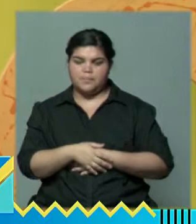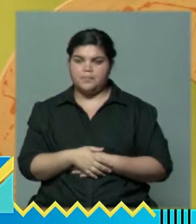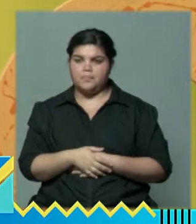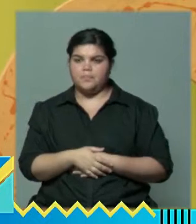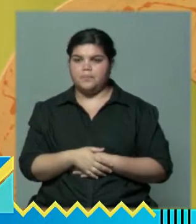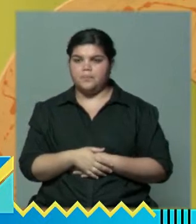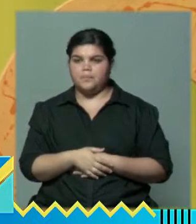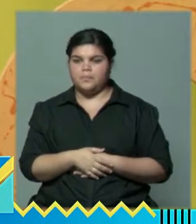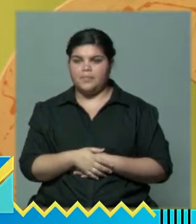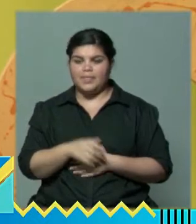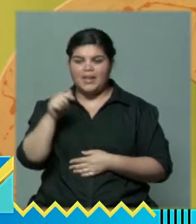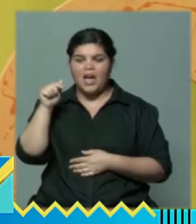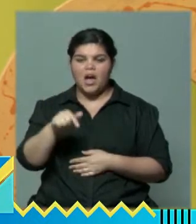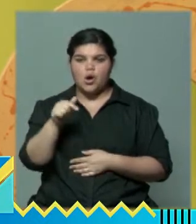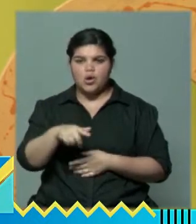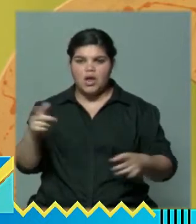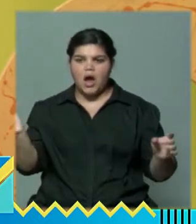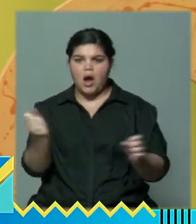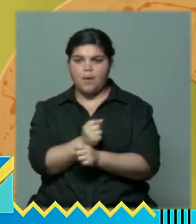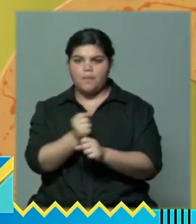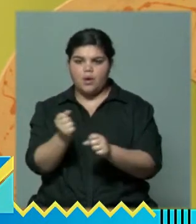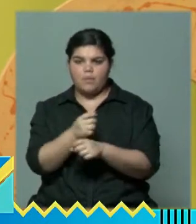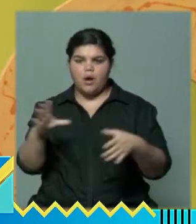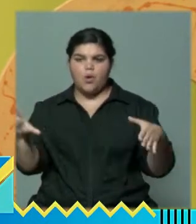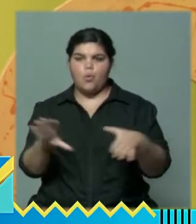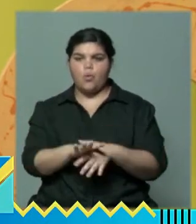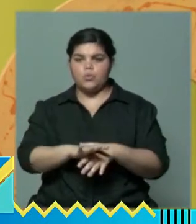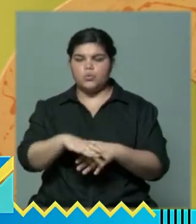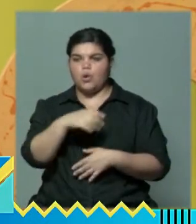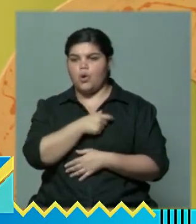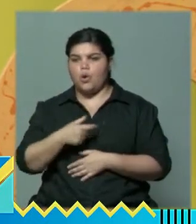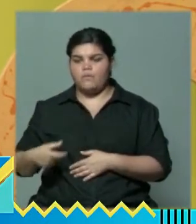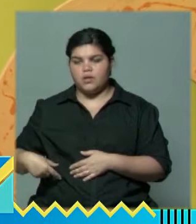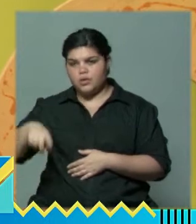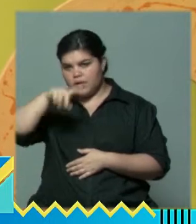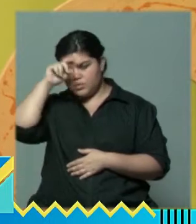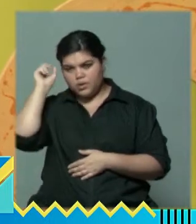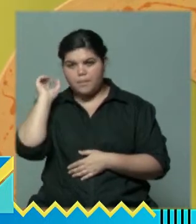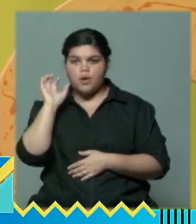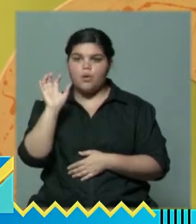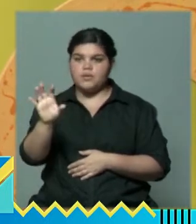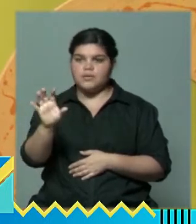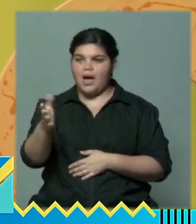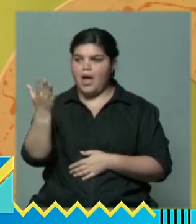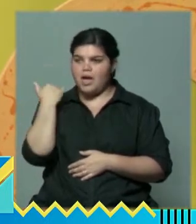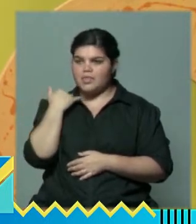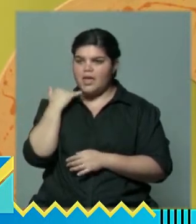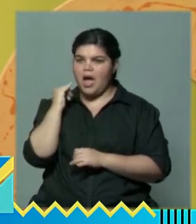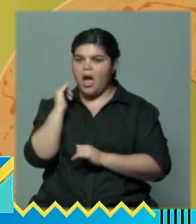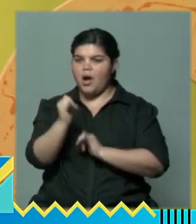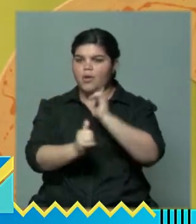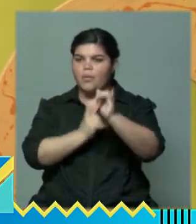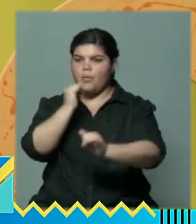sino que se produce en un momento donde el gobierno nacional y provincial vienen anunciando un ataque a